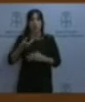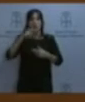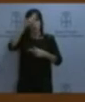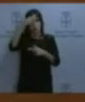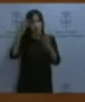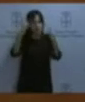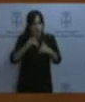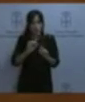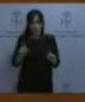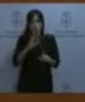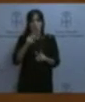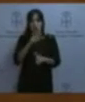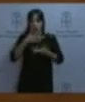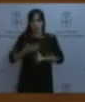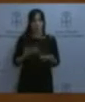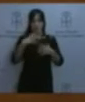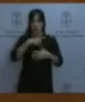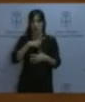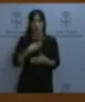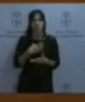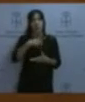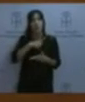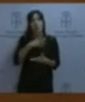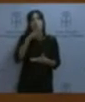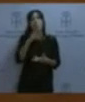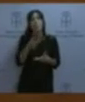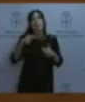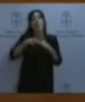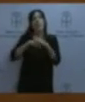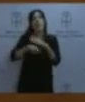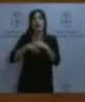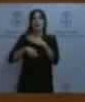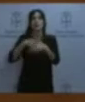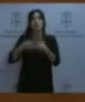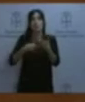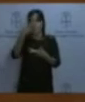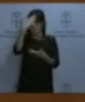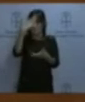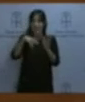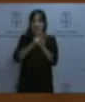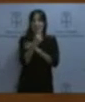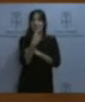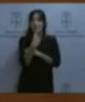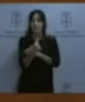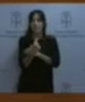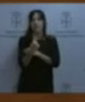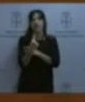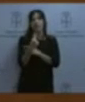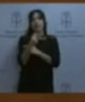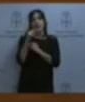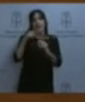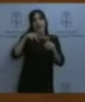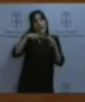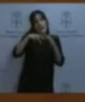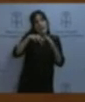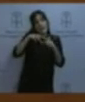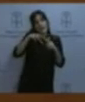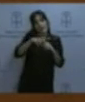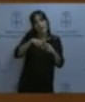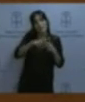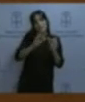haber a día de hoy. Y no lo puede haber porque las principales herramientas de gestión que establece la ley no se han acometido su elaboración, no